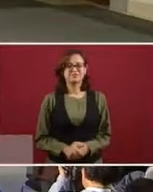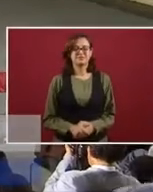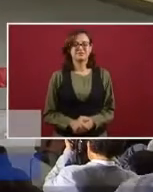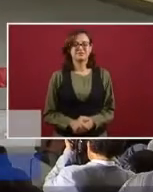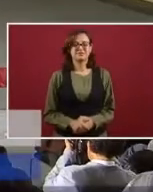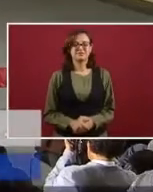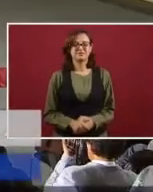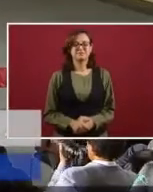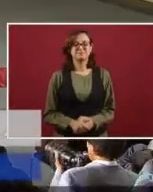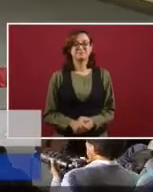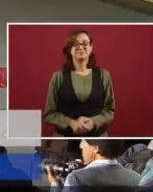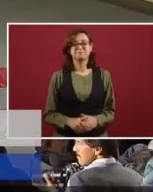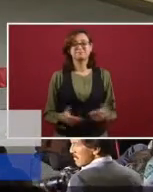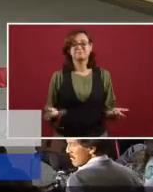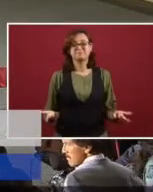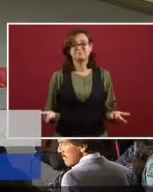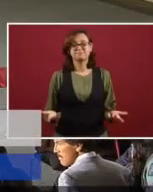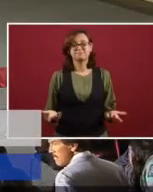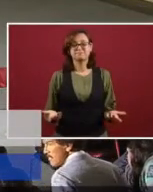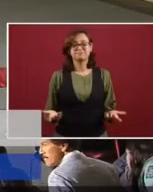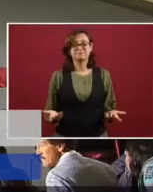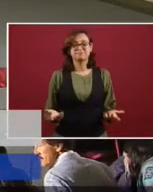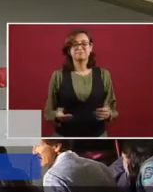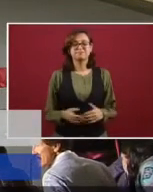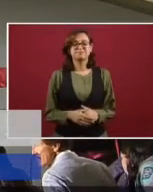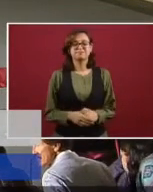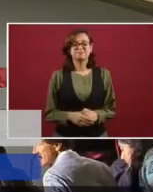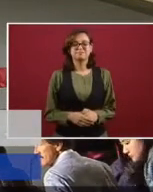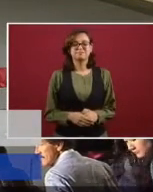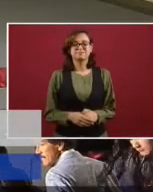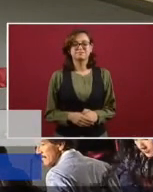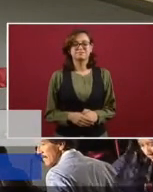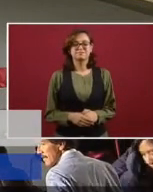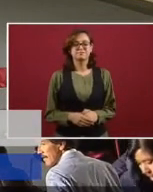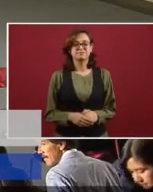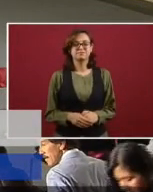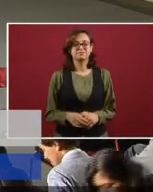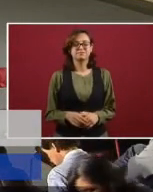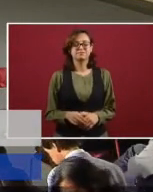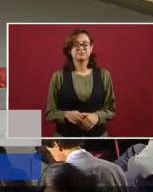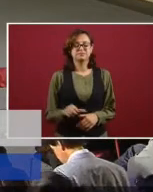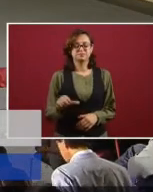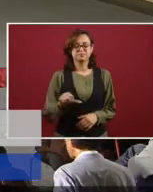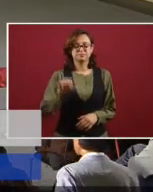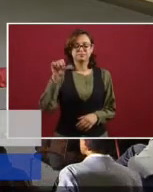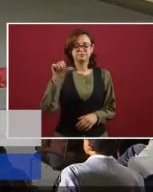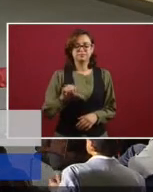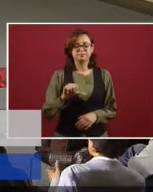Bueno, pues vamos a recordar en